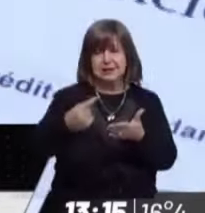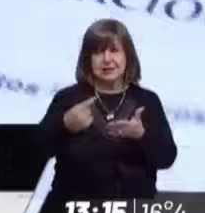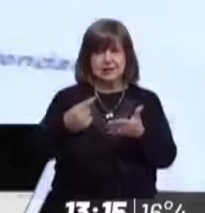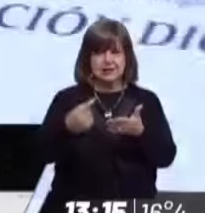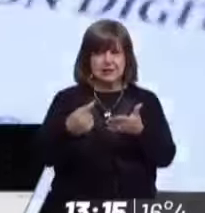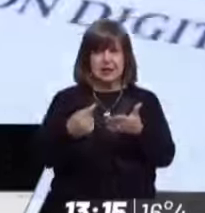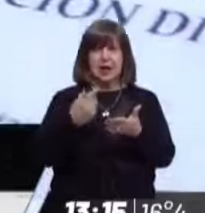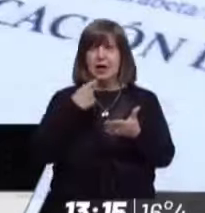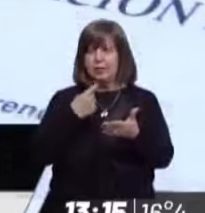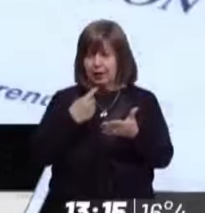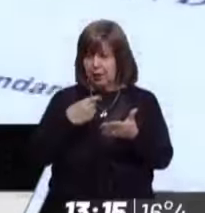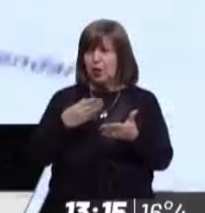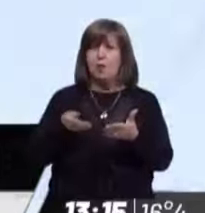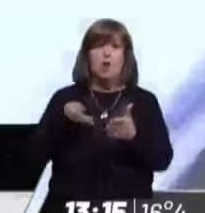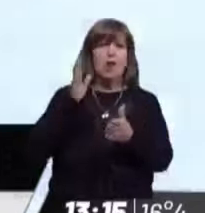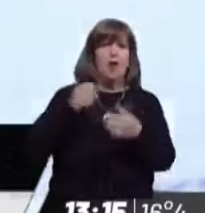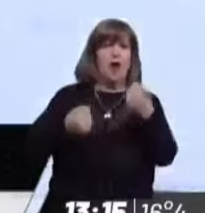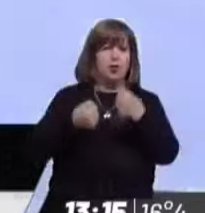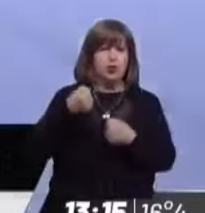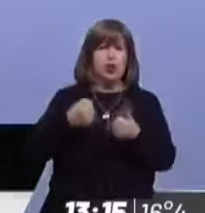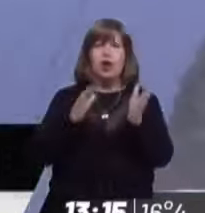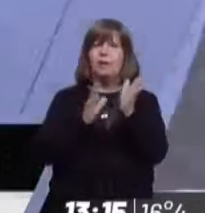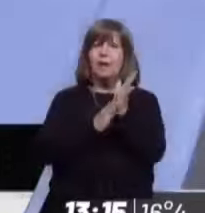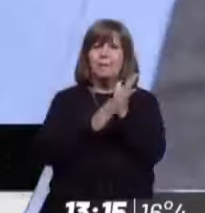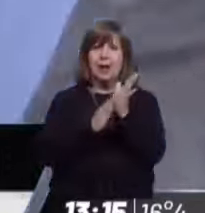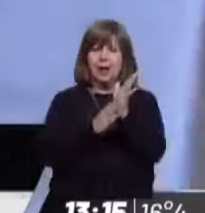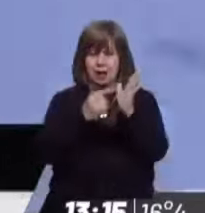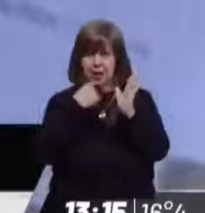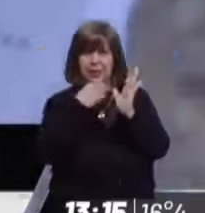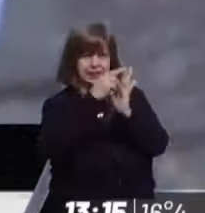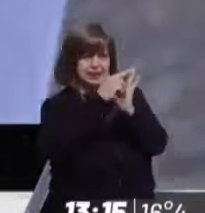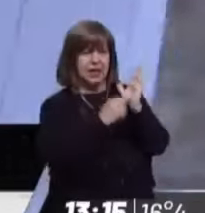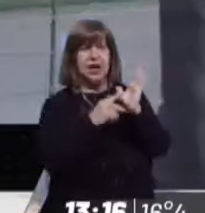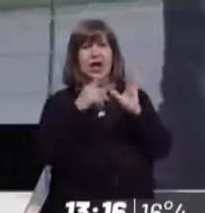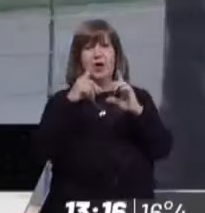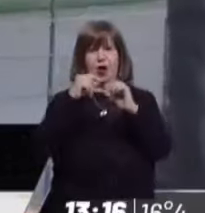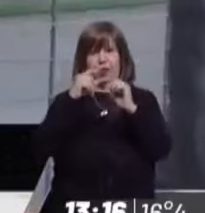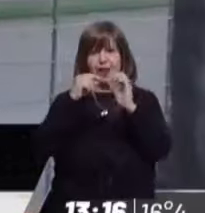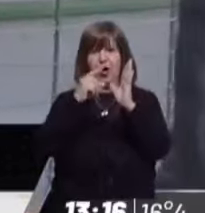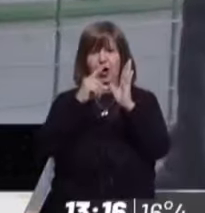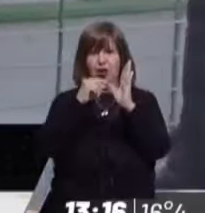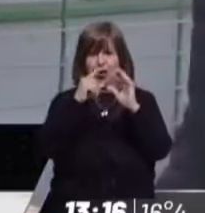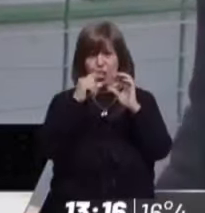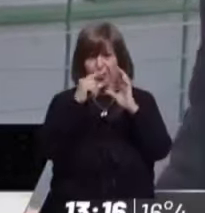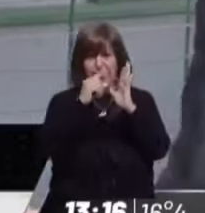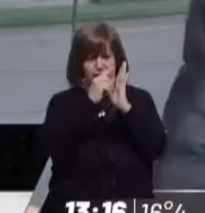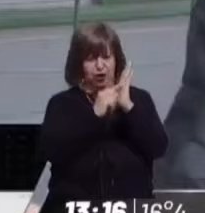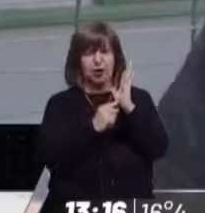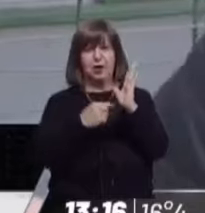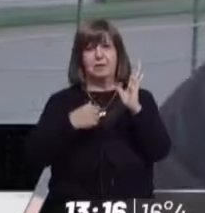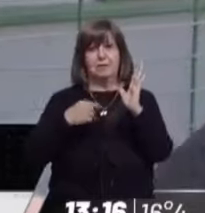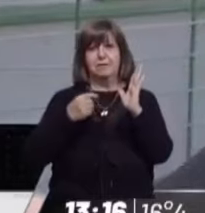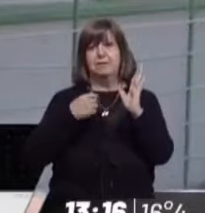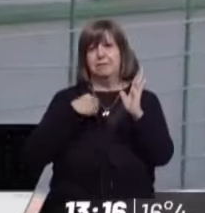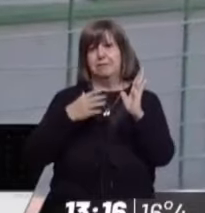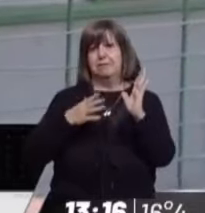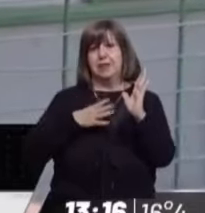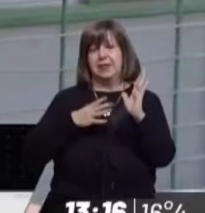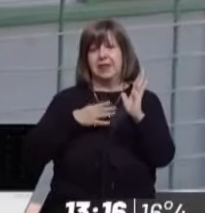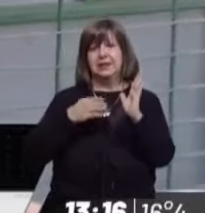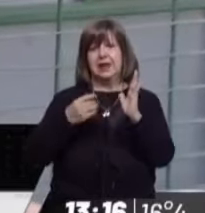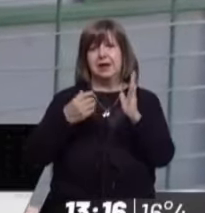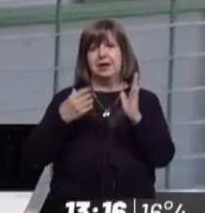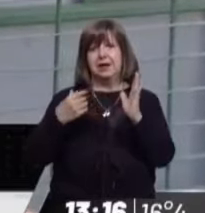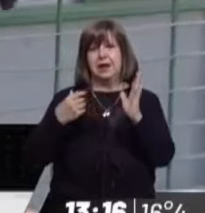¿Un mes circulás con un papel? ¿Cómo es el papel? ¿Qué validez tiene? El papel donde sale el código que por mi Argentina se puede descargar